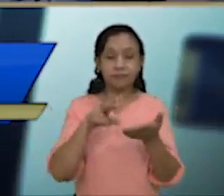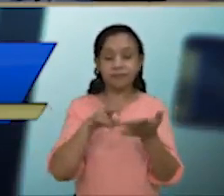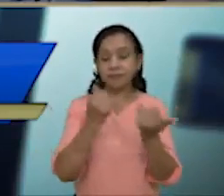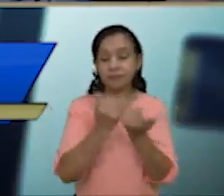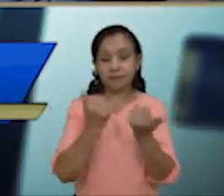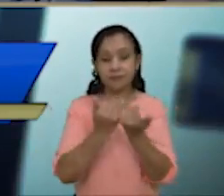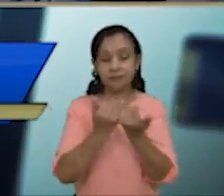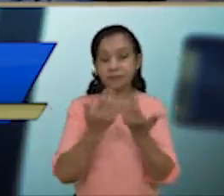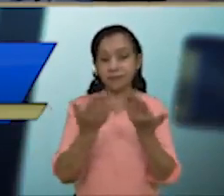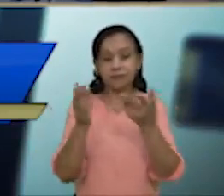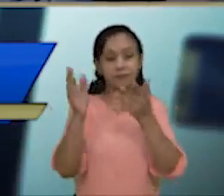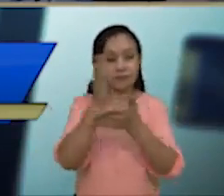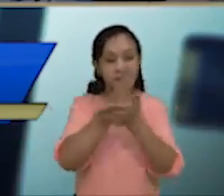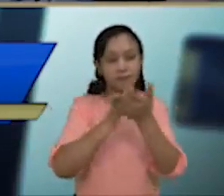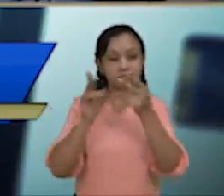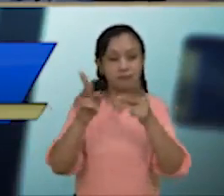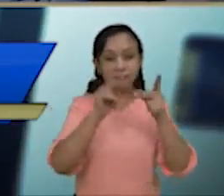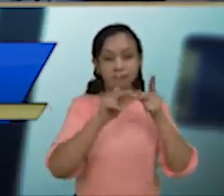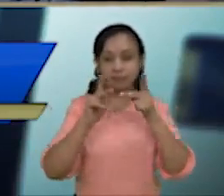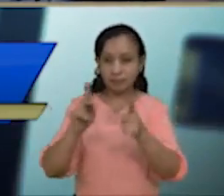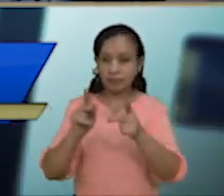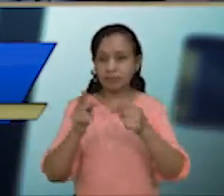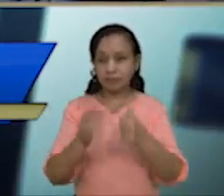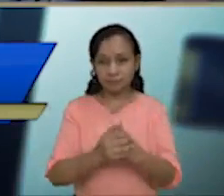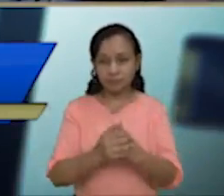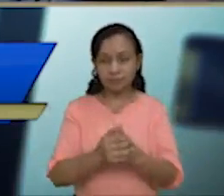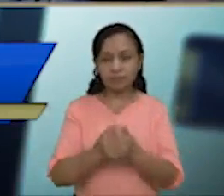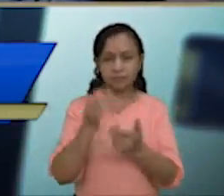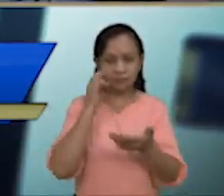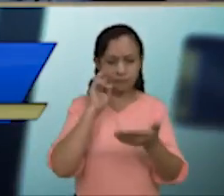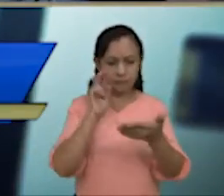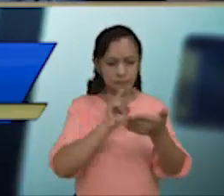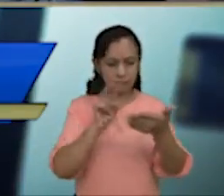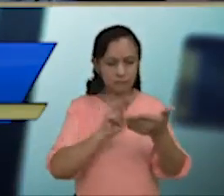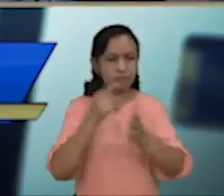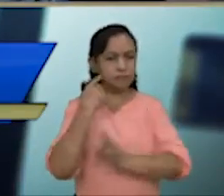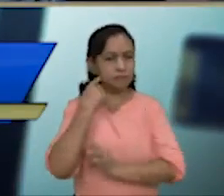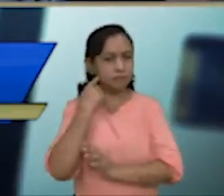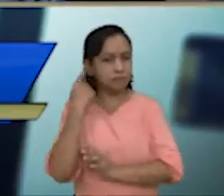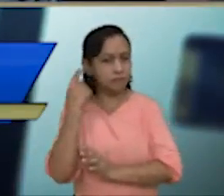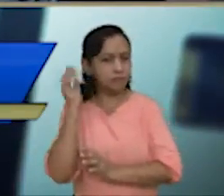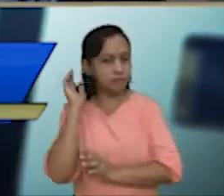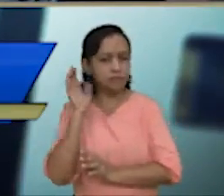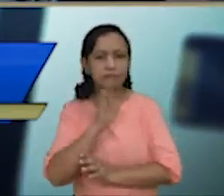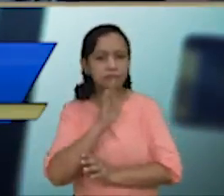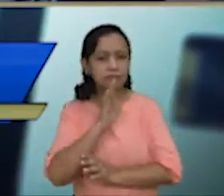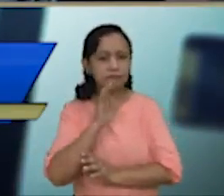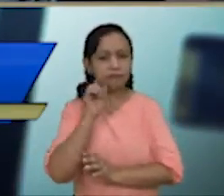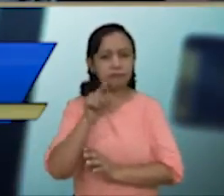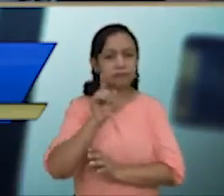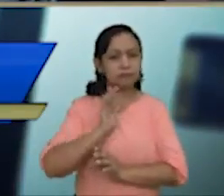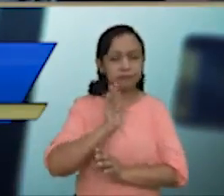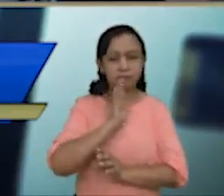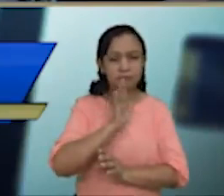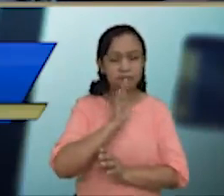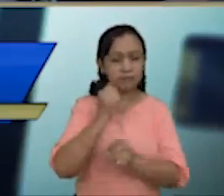embargo, hay gente que ha asumido, y te digo, hay gente que las leo, que los escucho, que están ahí planteados,